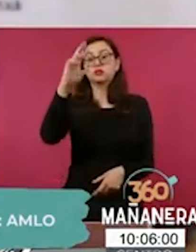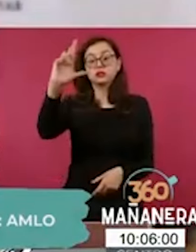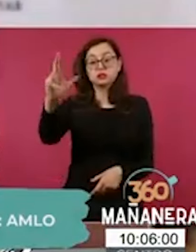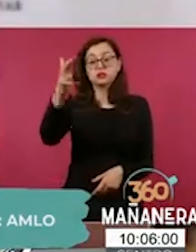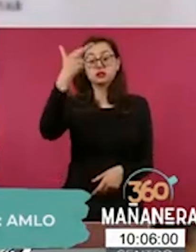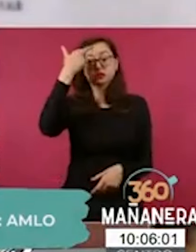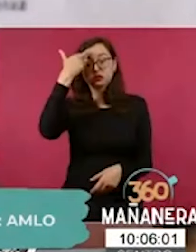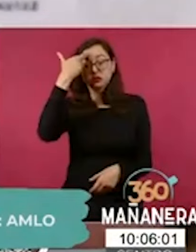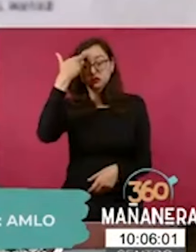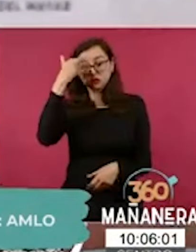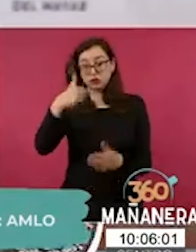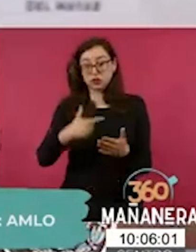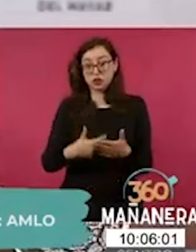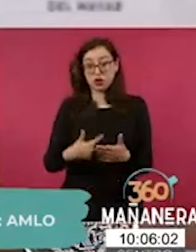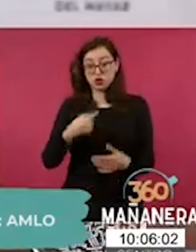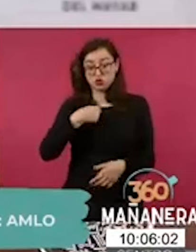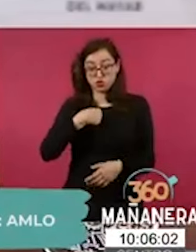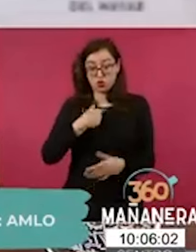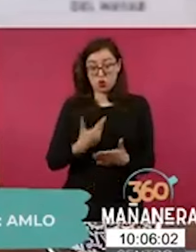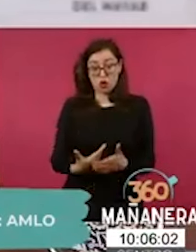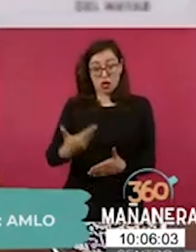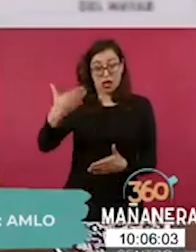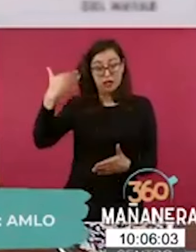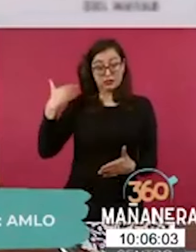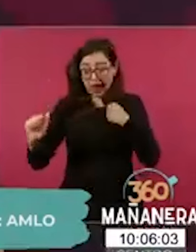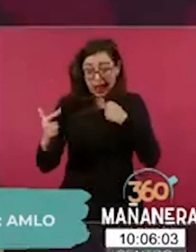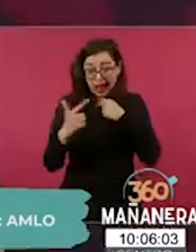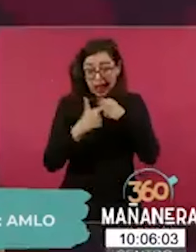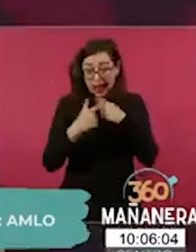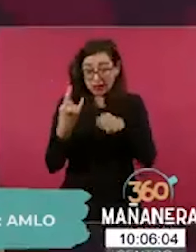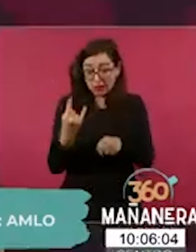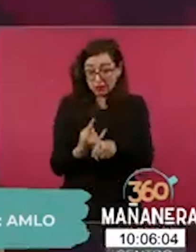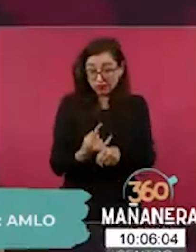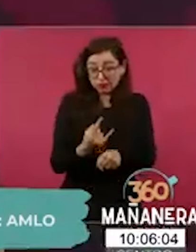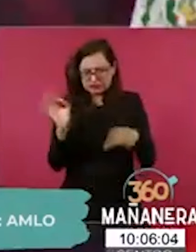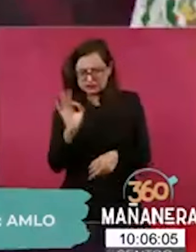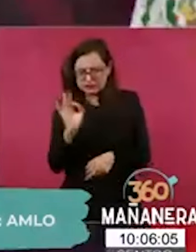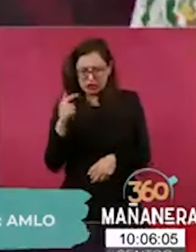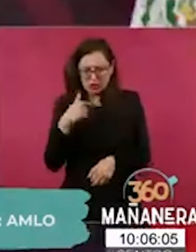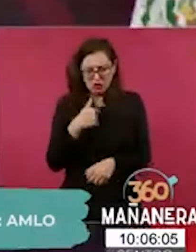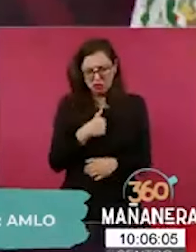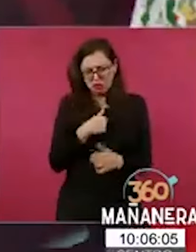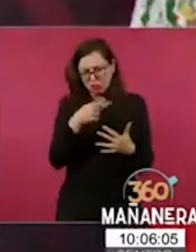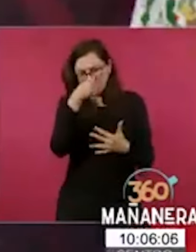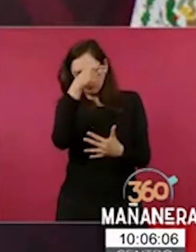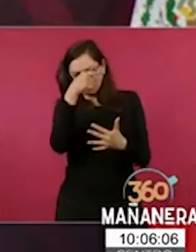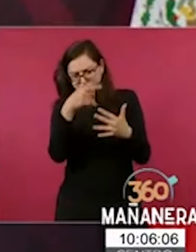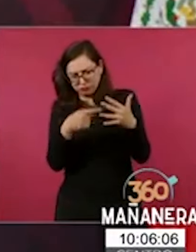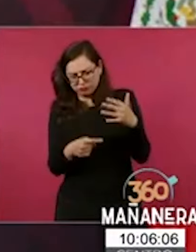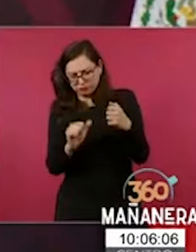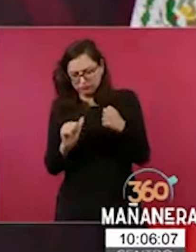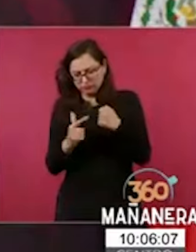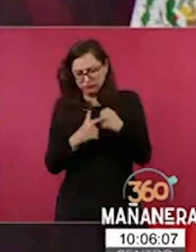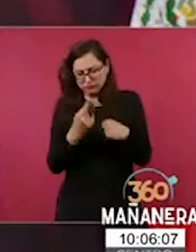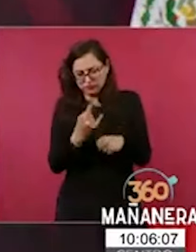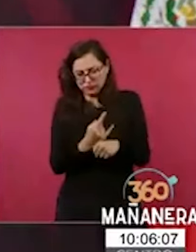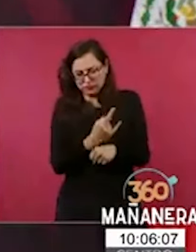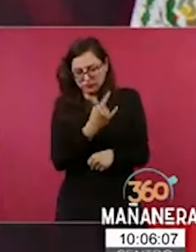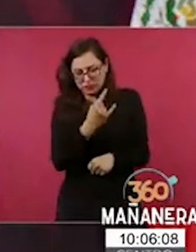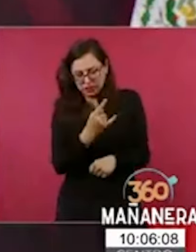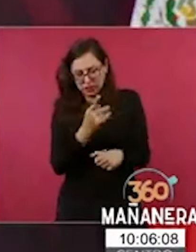que no vaya a cumplir, para pedirle que se pueda incluir en el